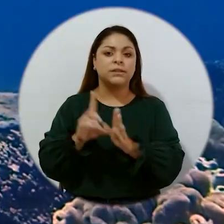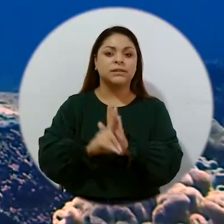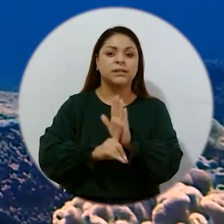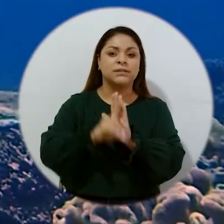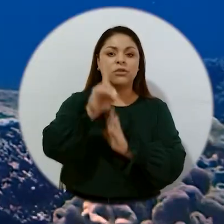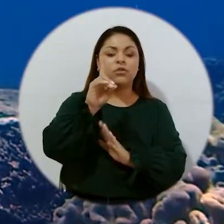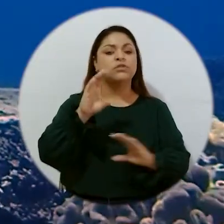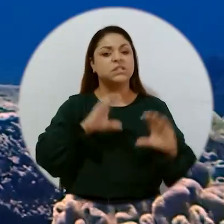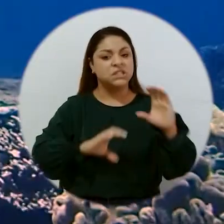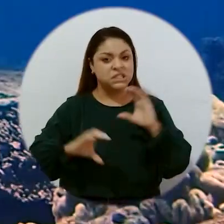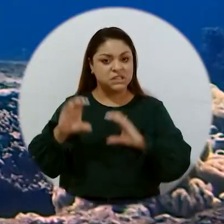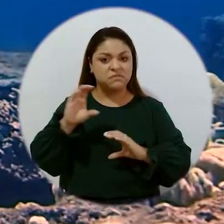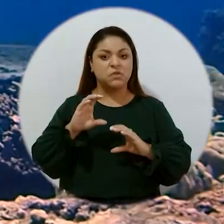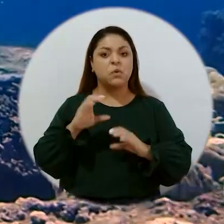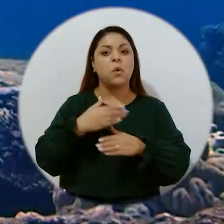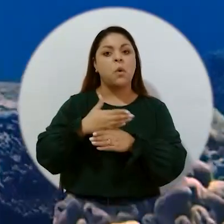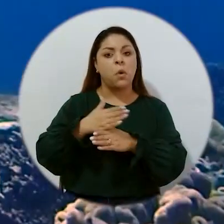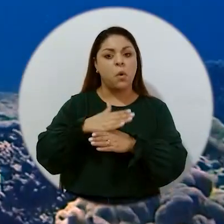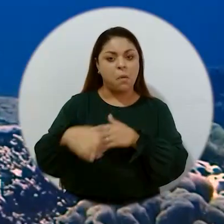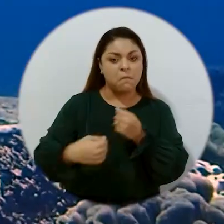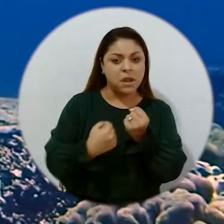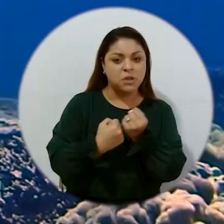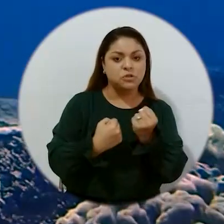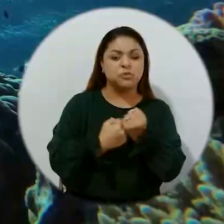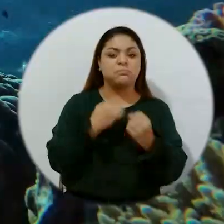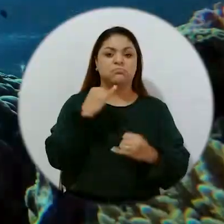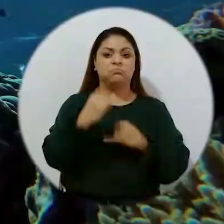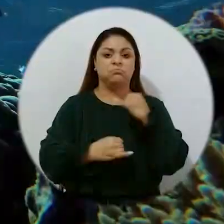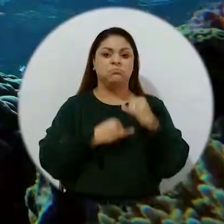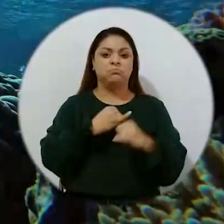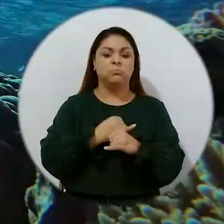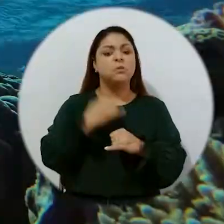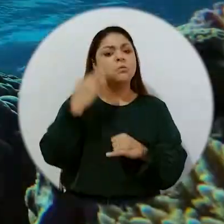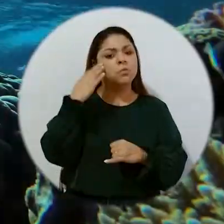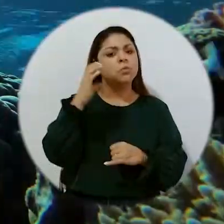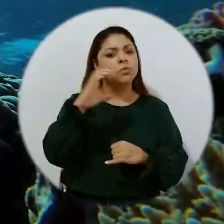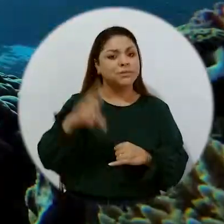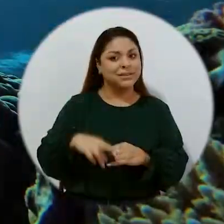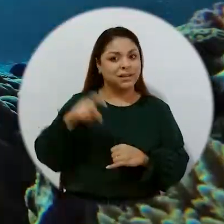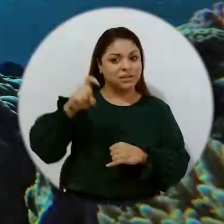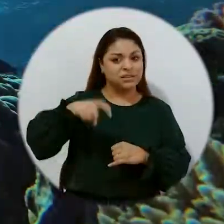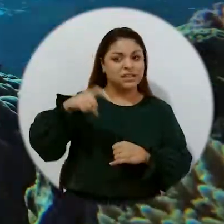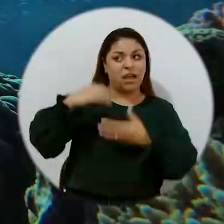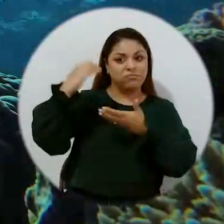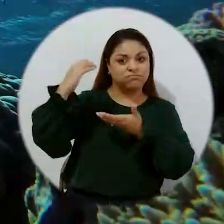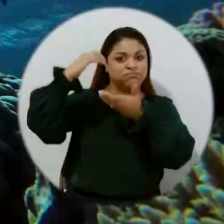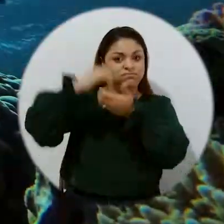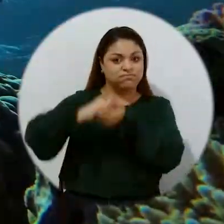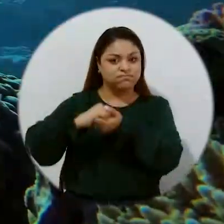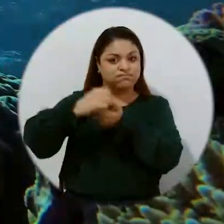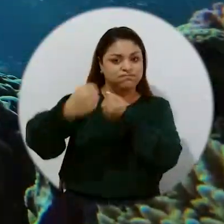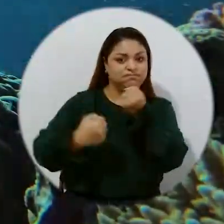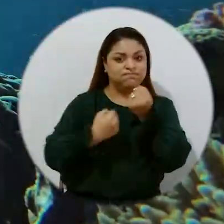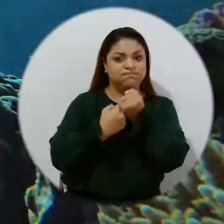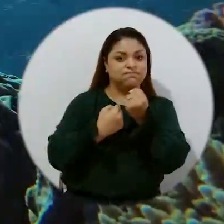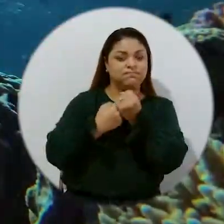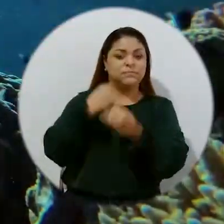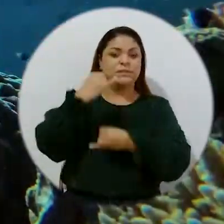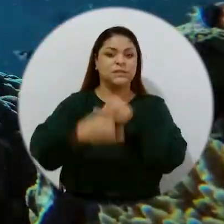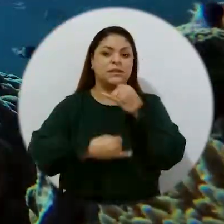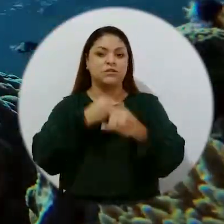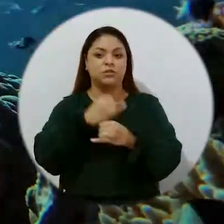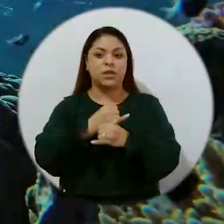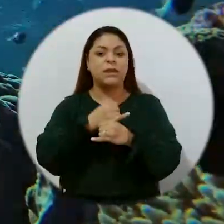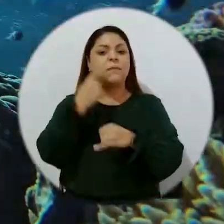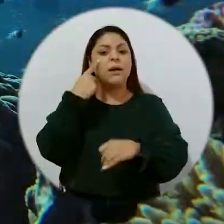al desarrollo científico, a la cooperación internacional, porque Costa Rica necesita cooperación internacional para